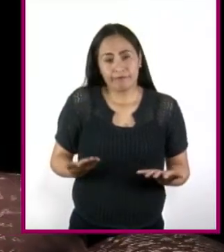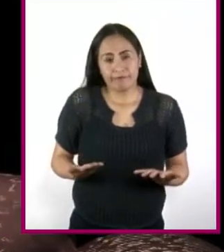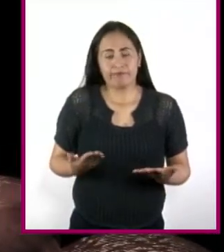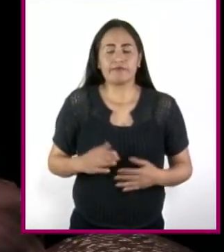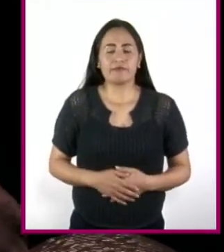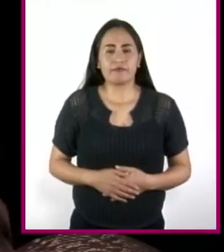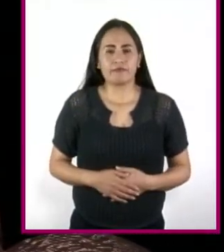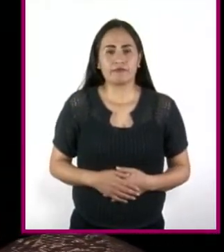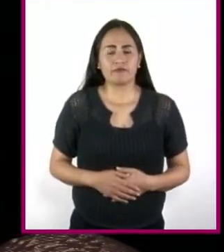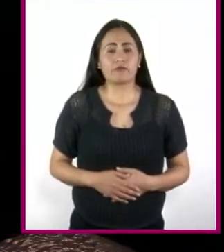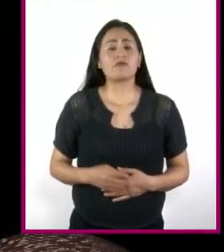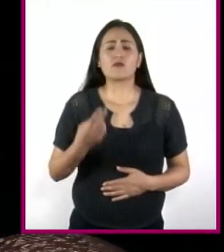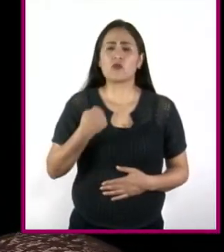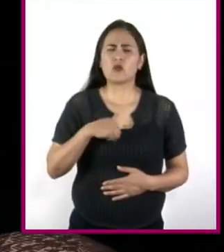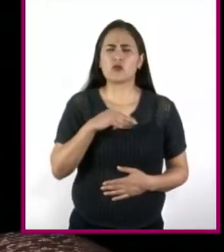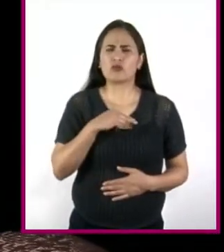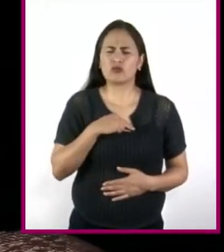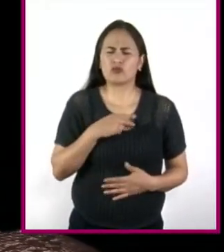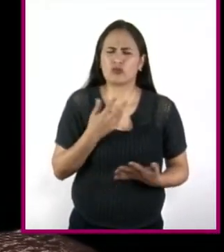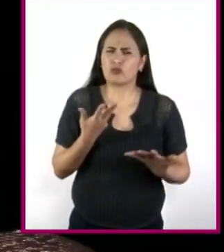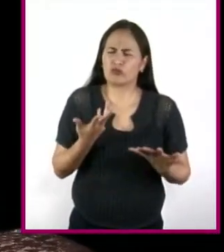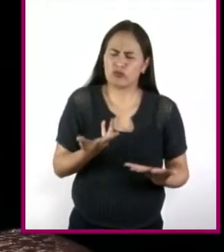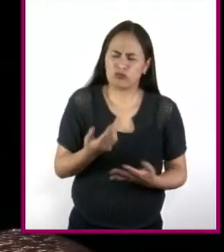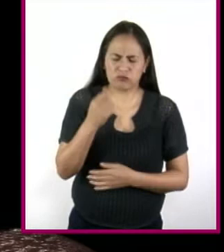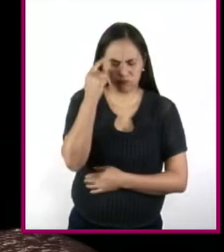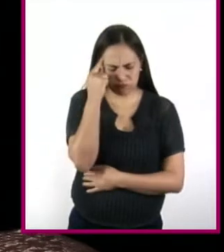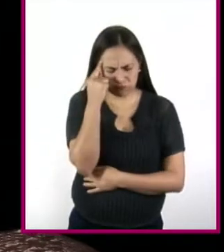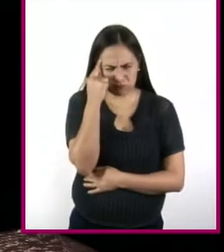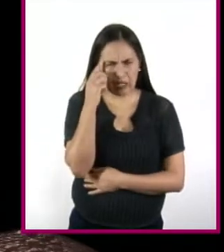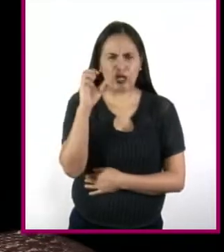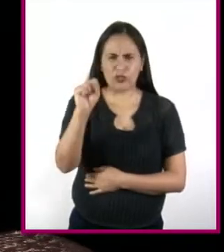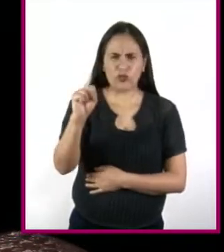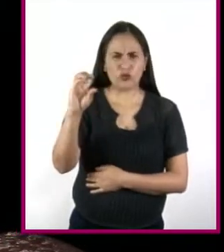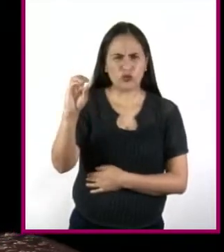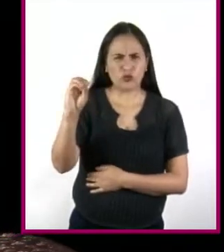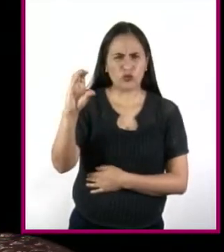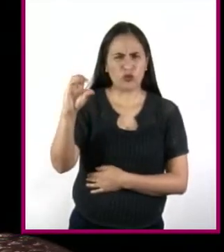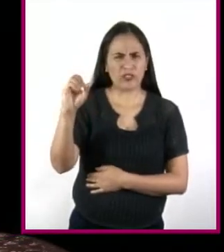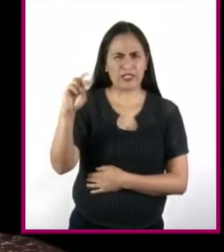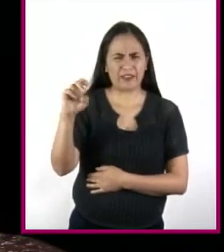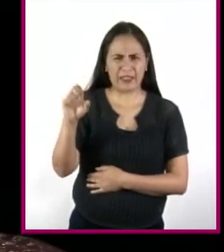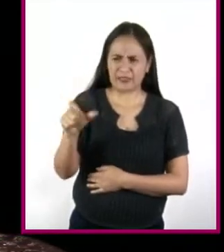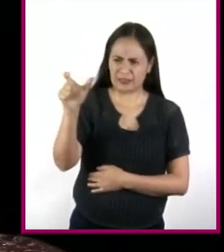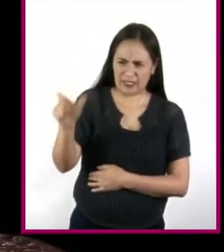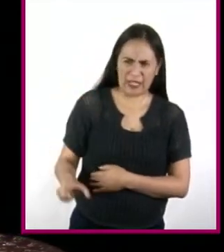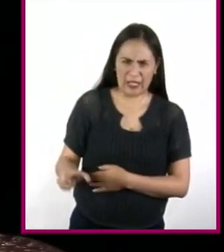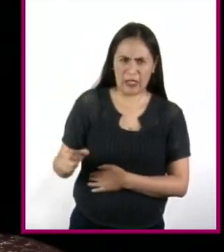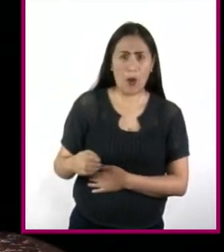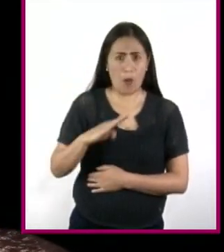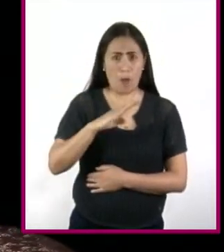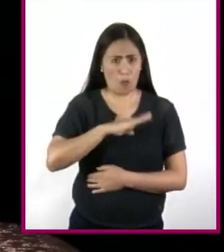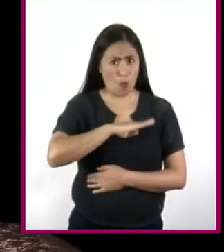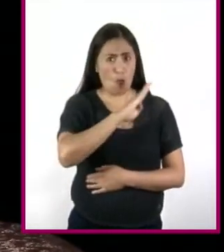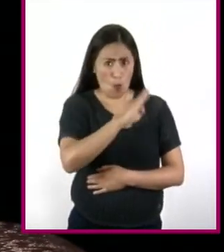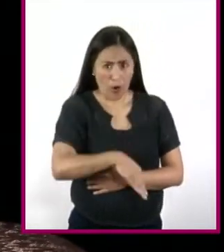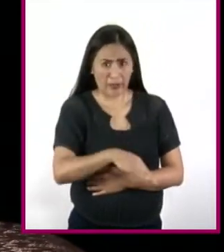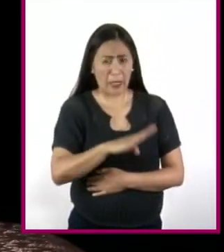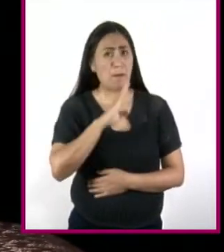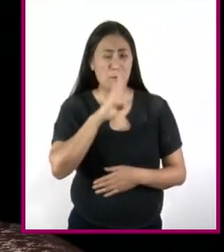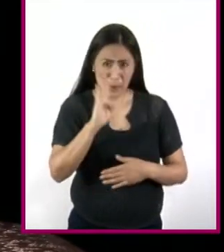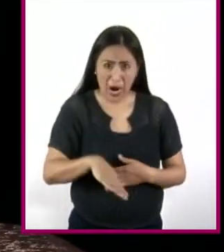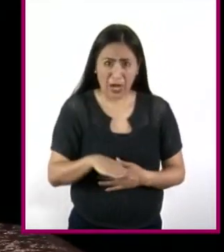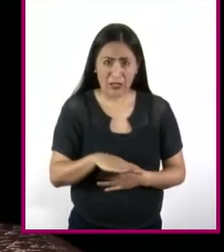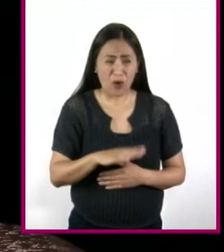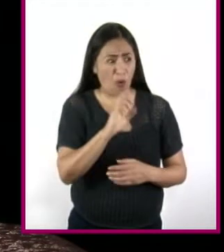Entonces, lo que tenemos es que, al menos de acuerdo con Sócrates, no hay razones para pensar que la muerte es un mal o algo a lo